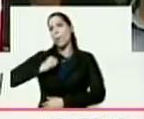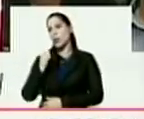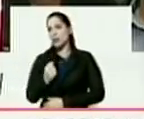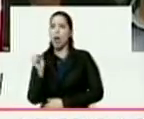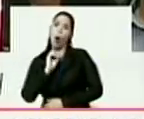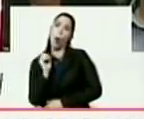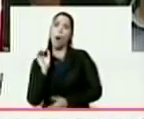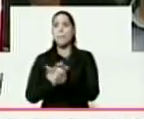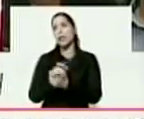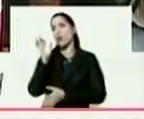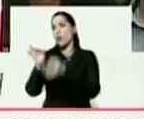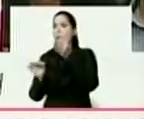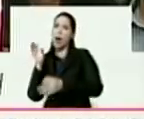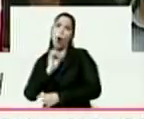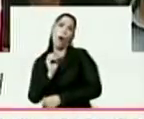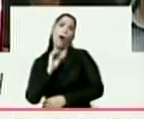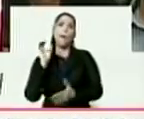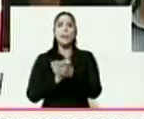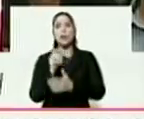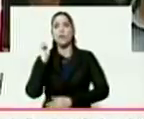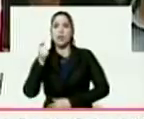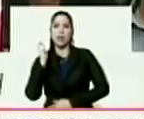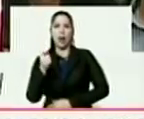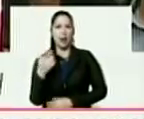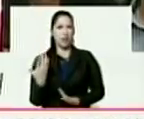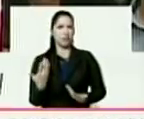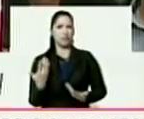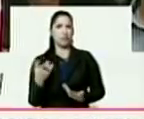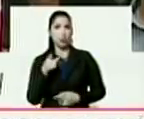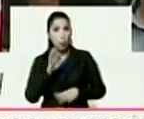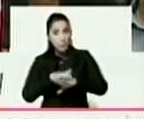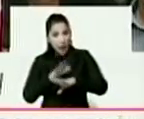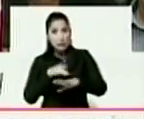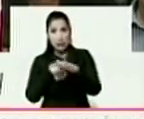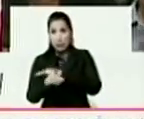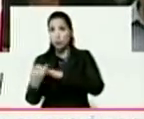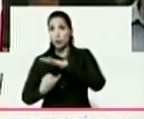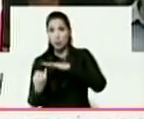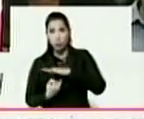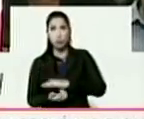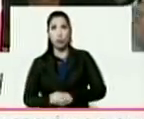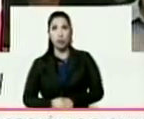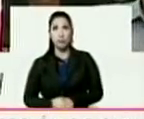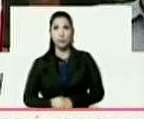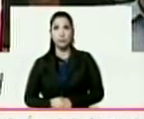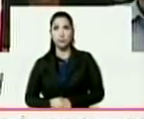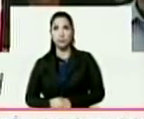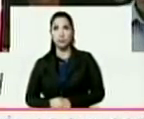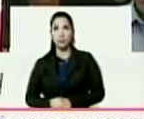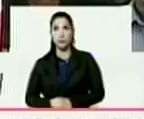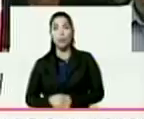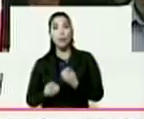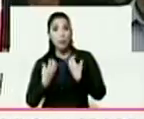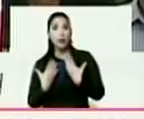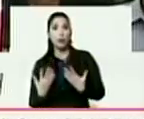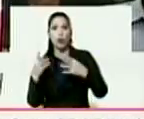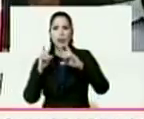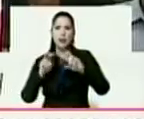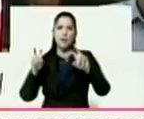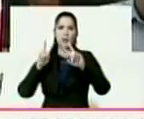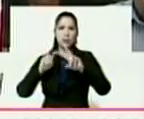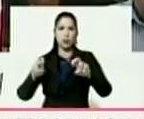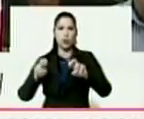no que tiene un amigo fiscal eso ocurre constantemente bueno la revisión que al compañero